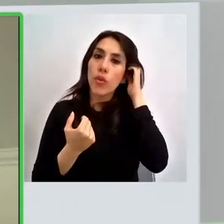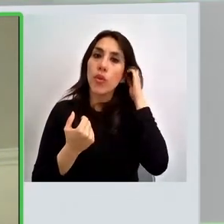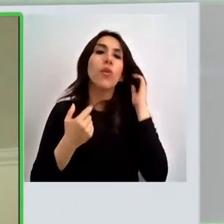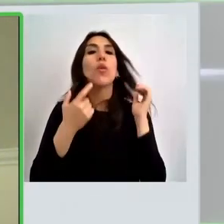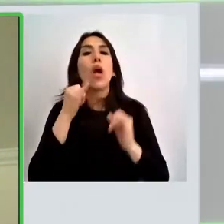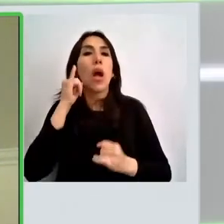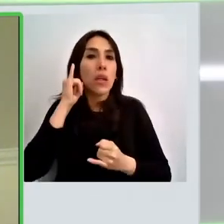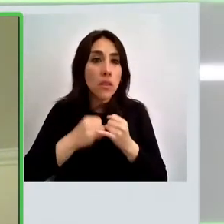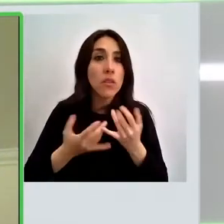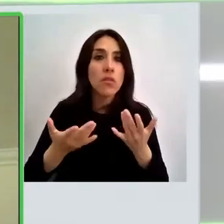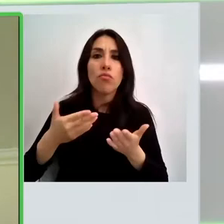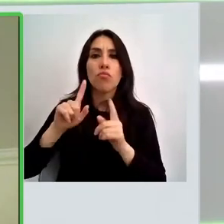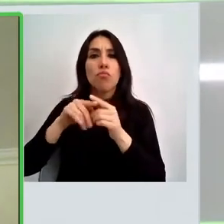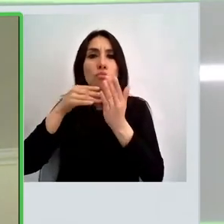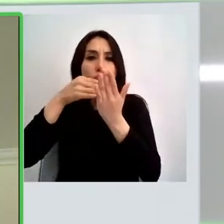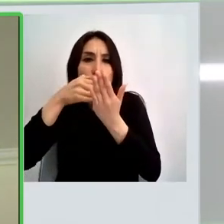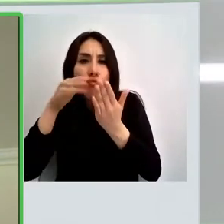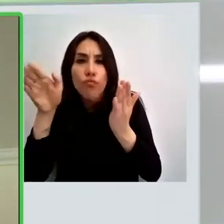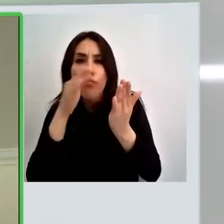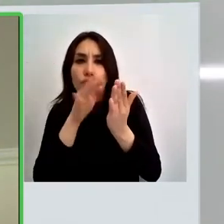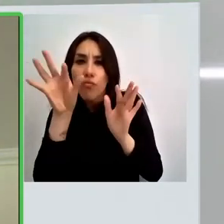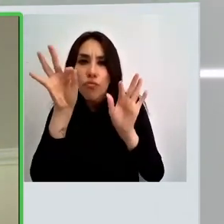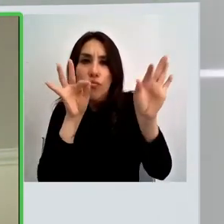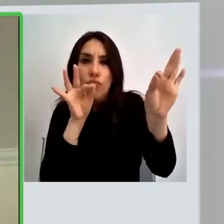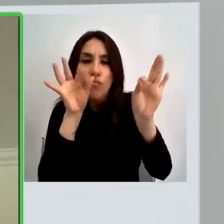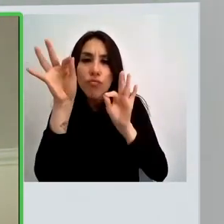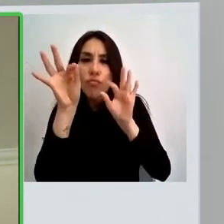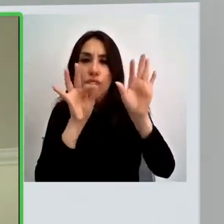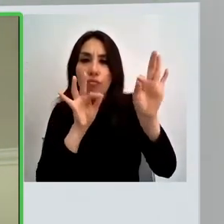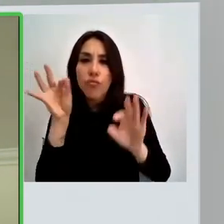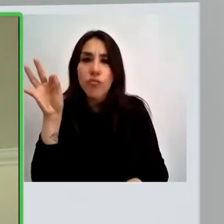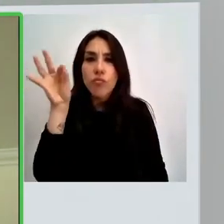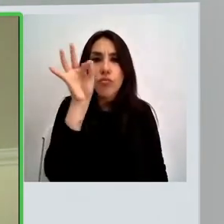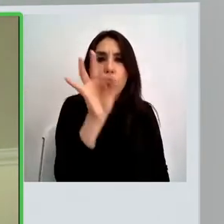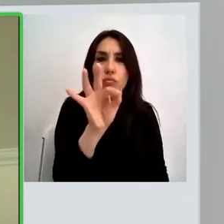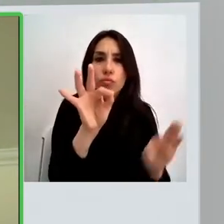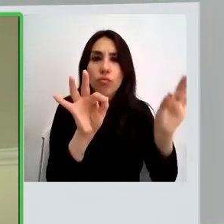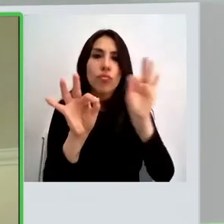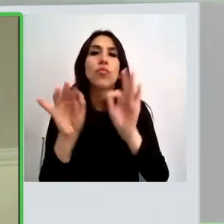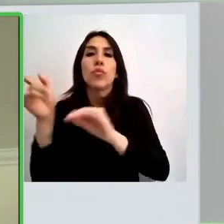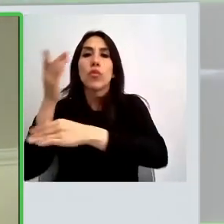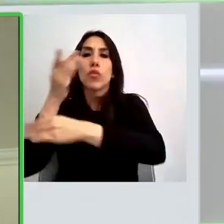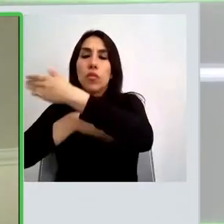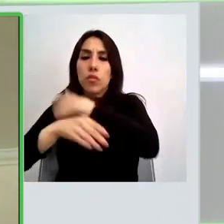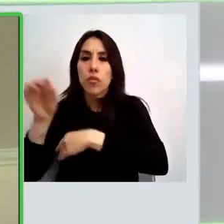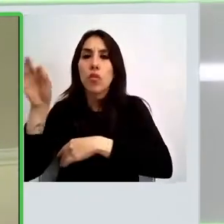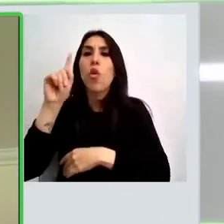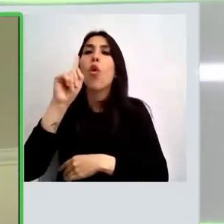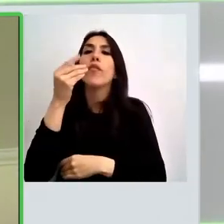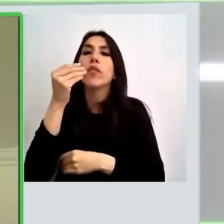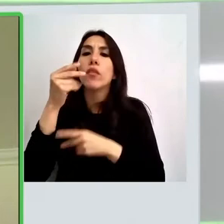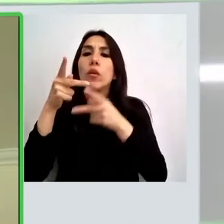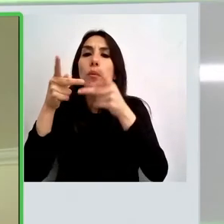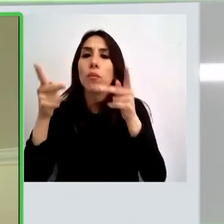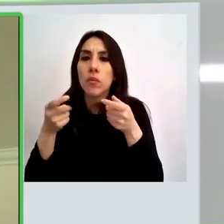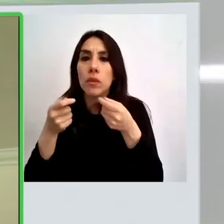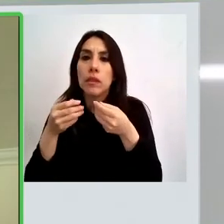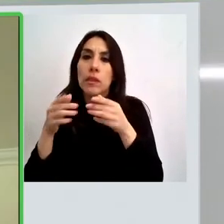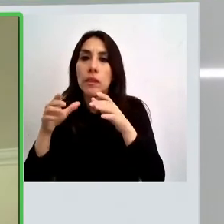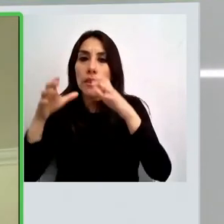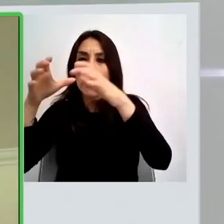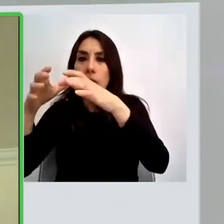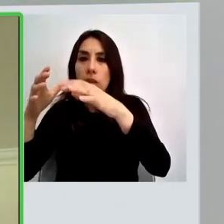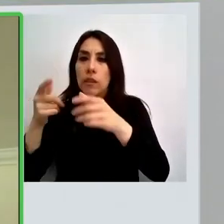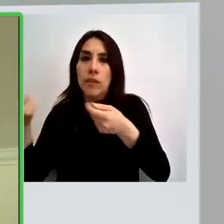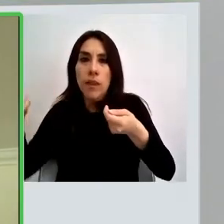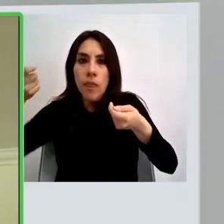menos que el salario mínimo que está adecuado para alguien con una para alguien por una discapacidad que